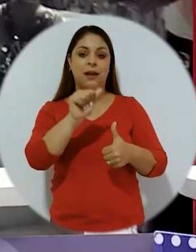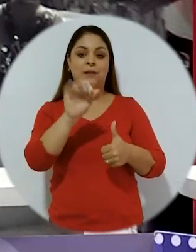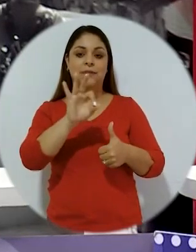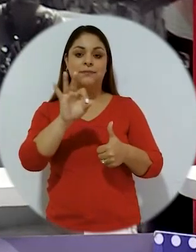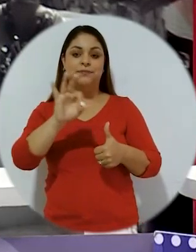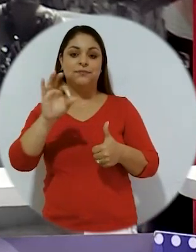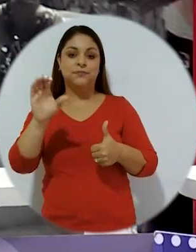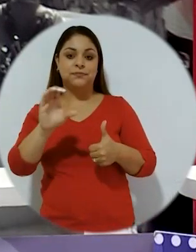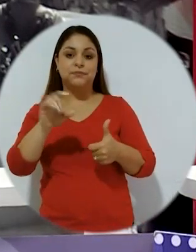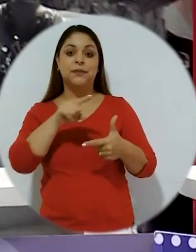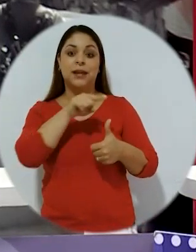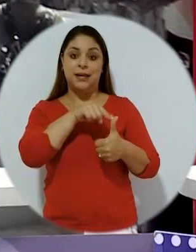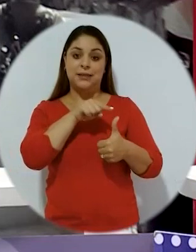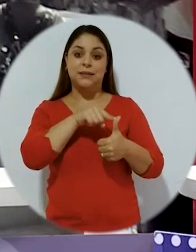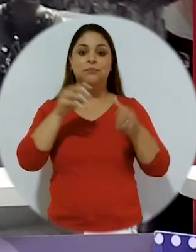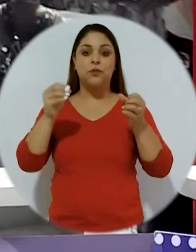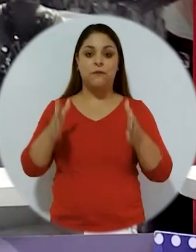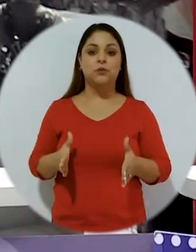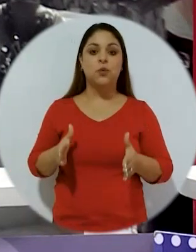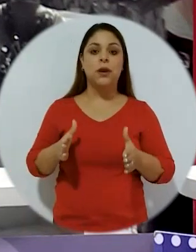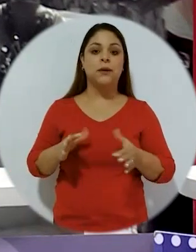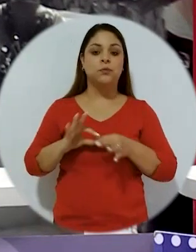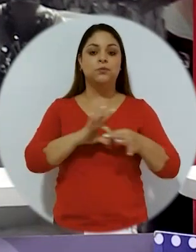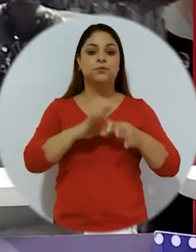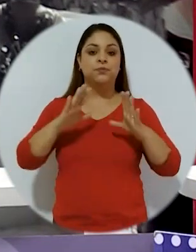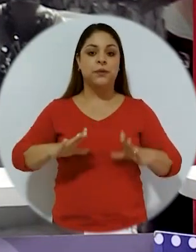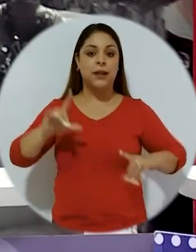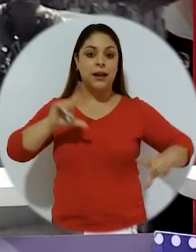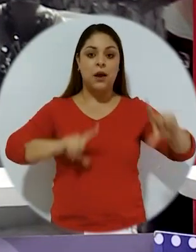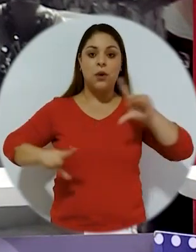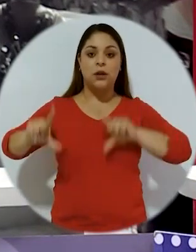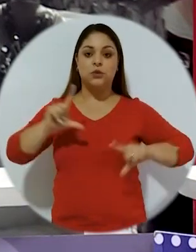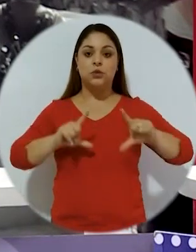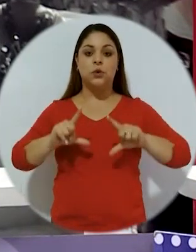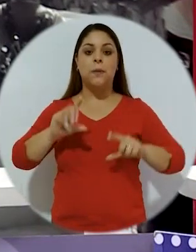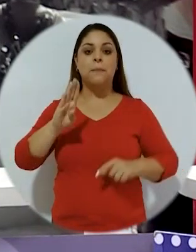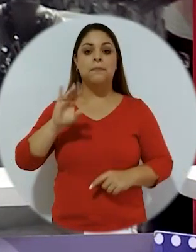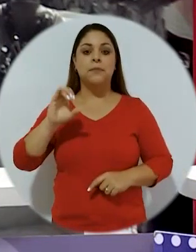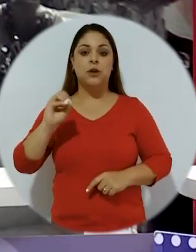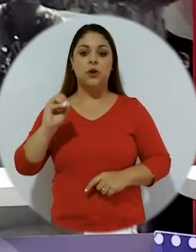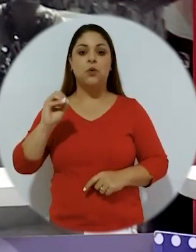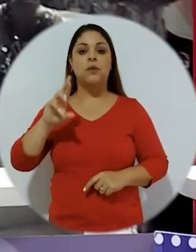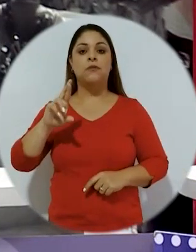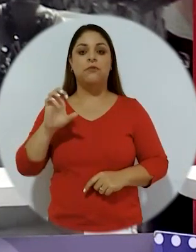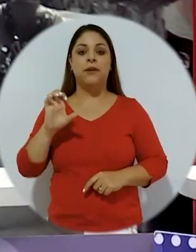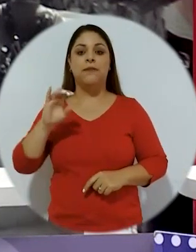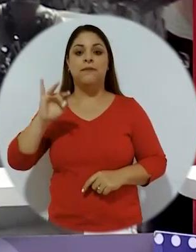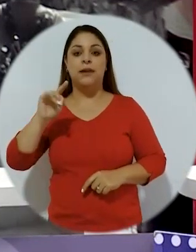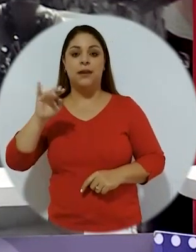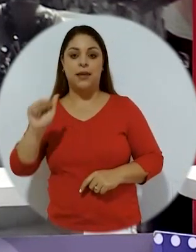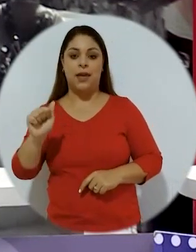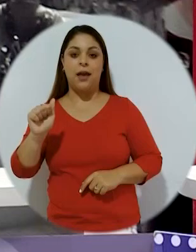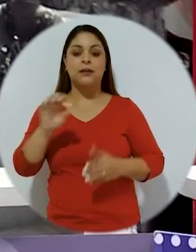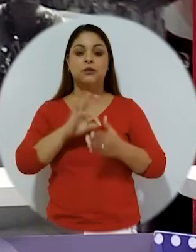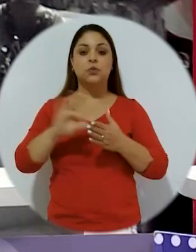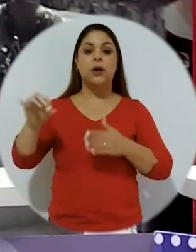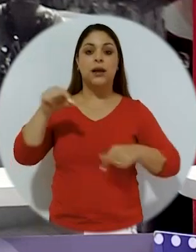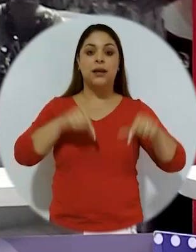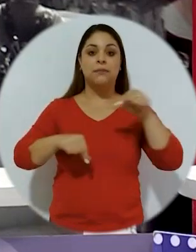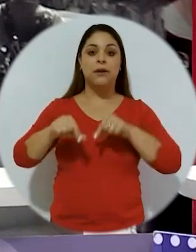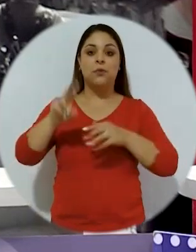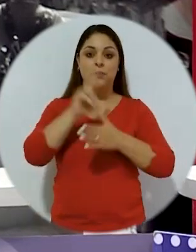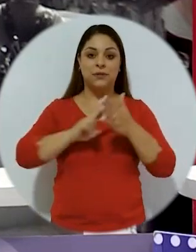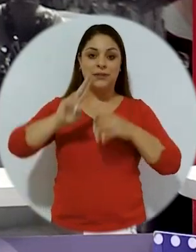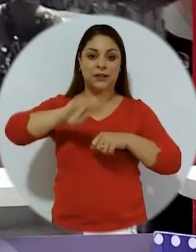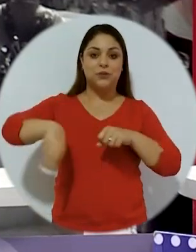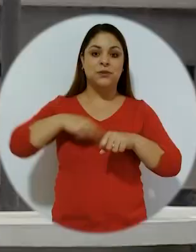Carballo, quien es académica y coordinadora del Laboratorio de Biorefinería de la Escuela de Química de la Universidad Nacional. Bienvenida